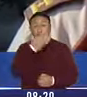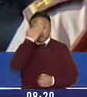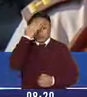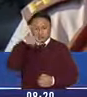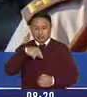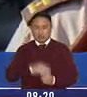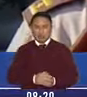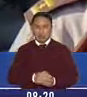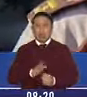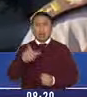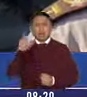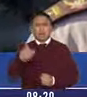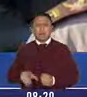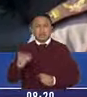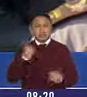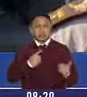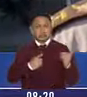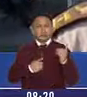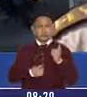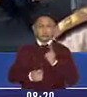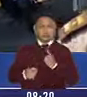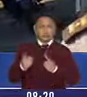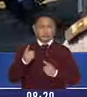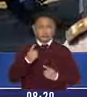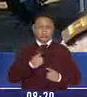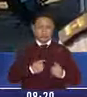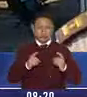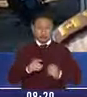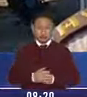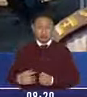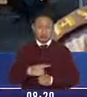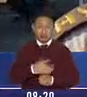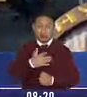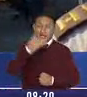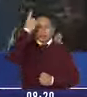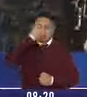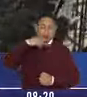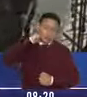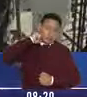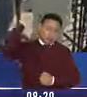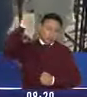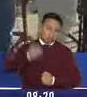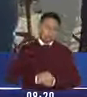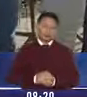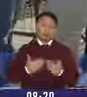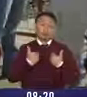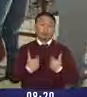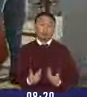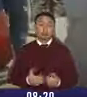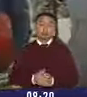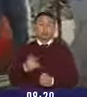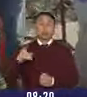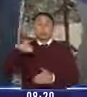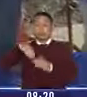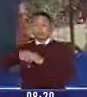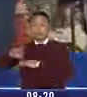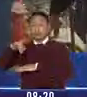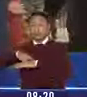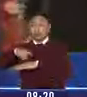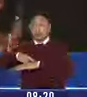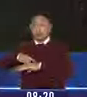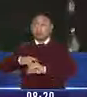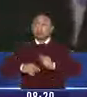depresión también es uno de los causales para que los PPL tomen estas decisiones. Los cadáveres fueron localizados, uno en el área del baño